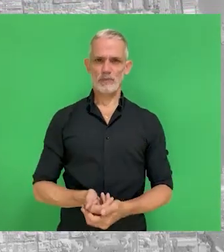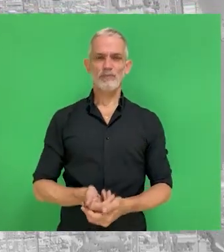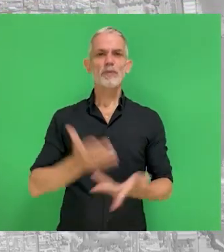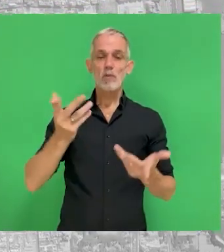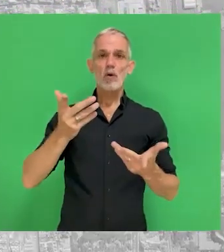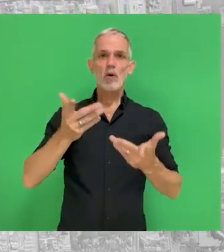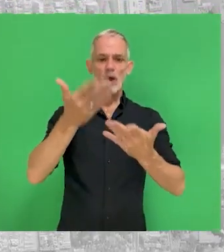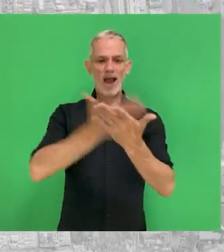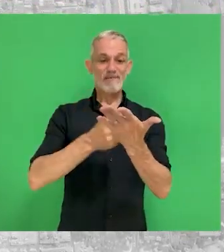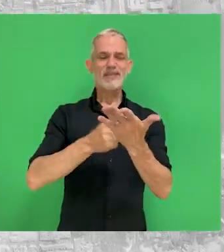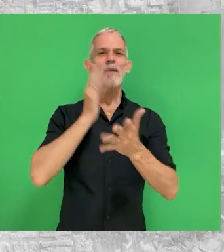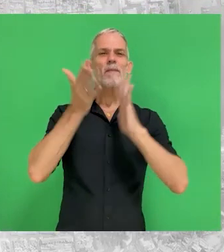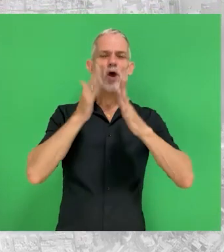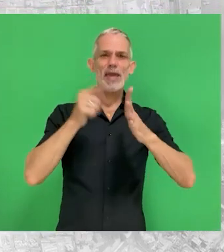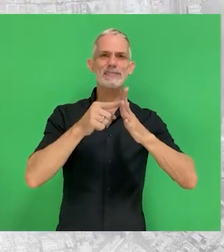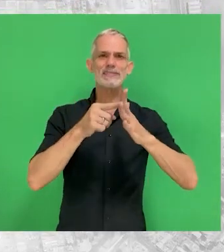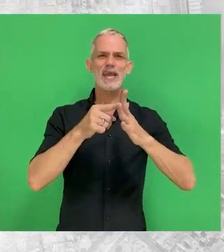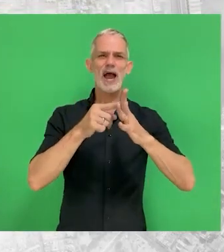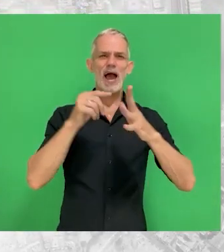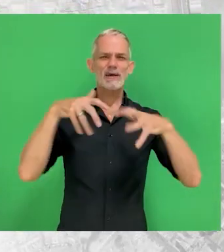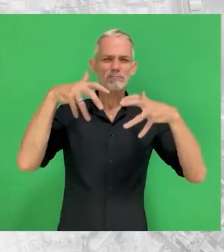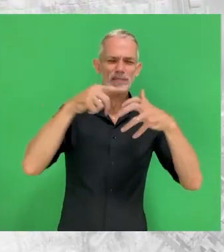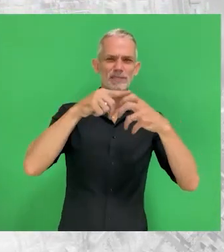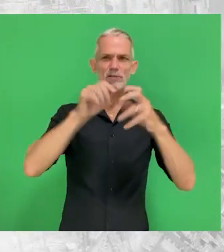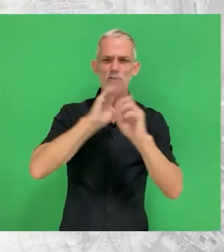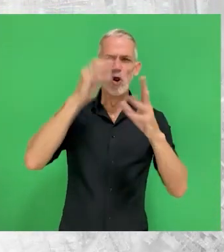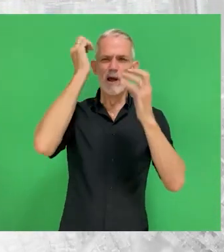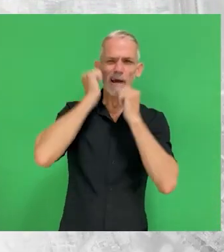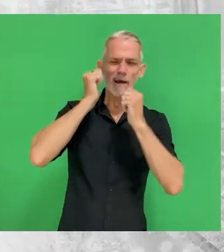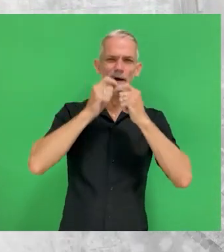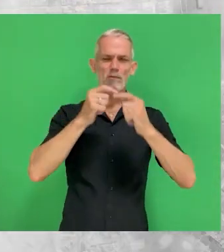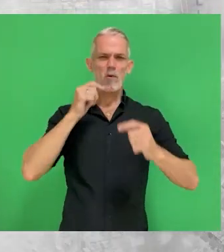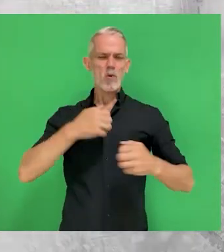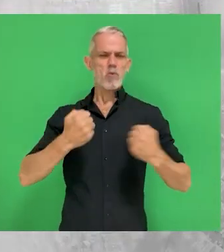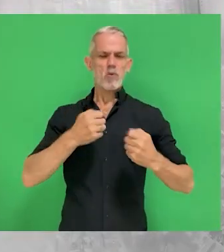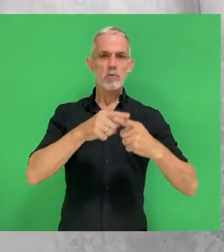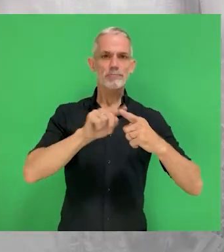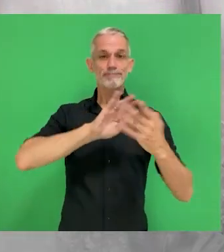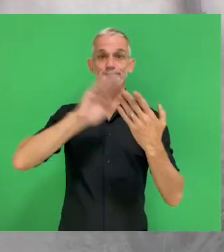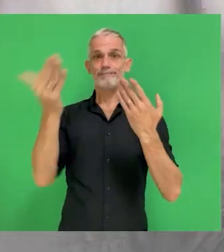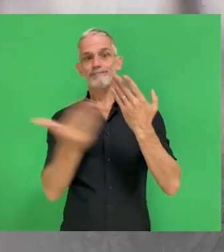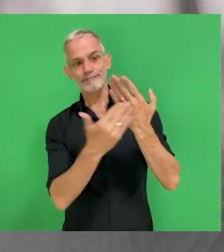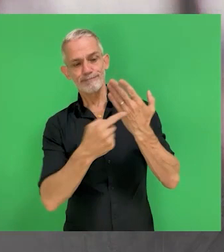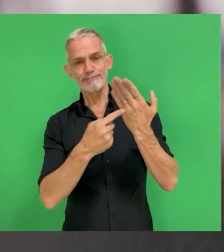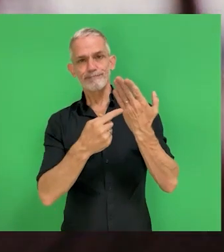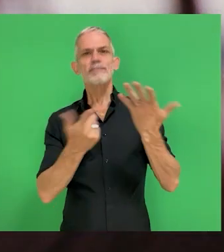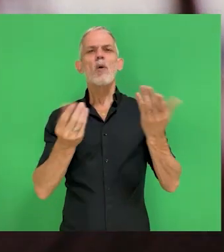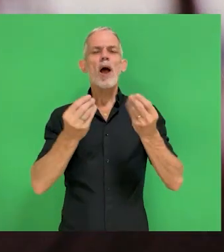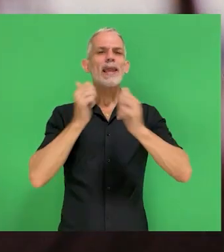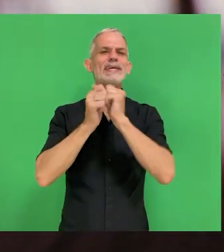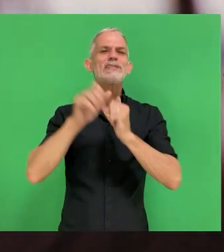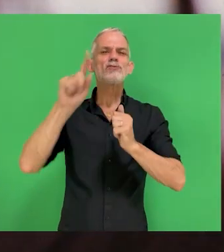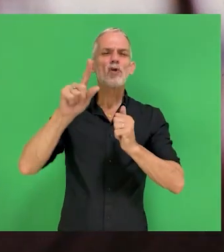Al frente la violencia, el terror y la prepotencia de un Estado terrorista. En su lado opuesto, la